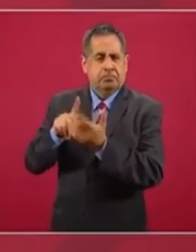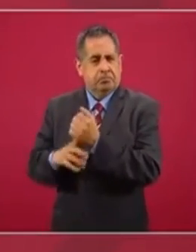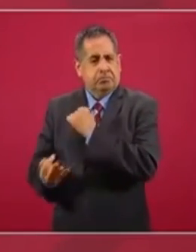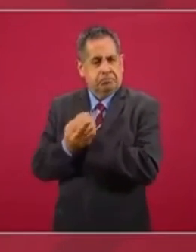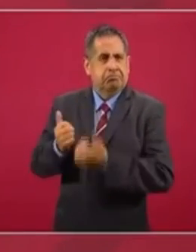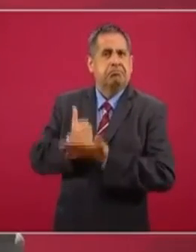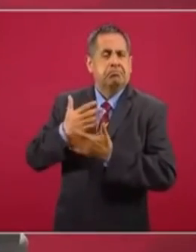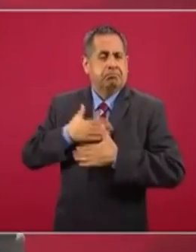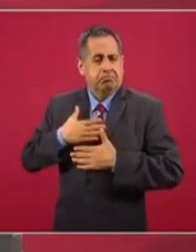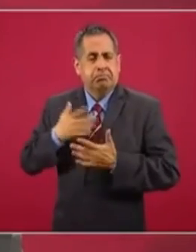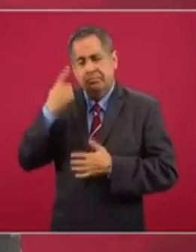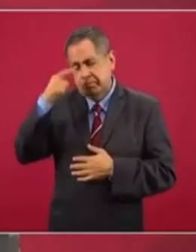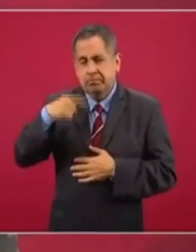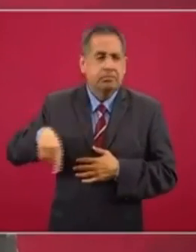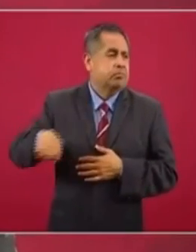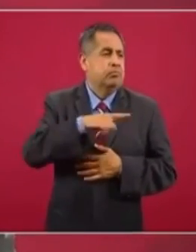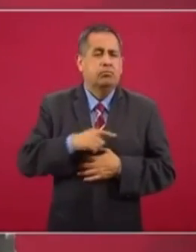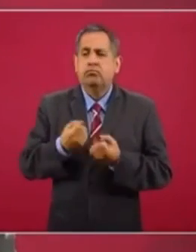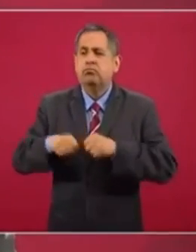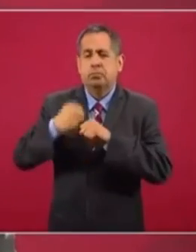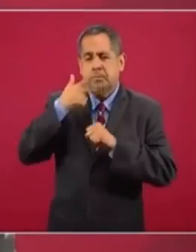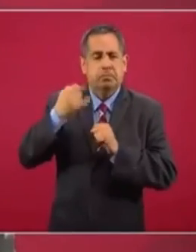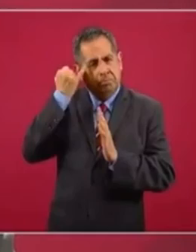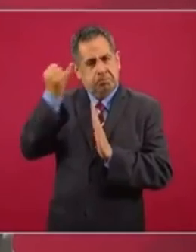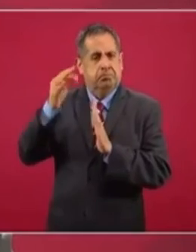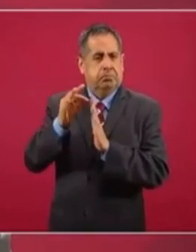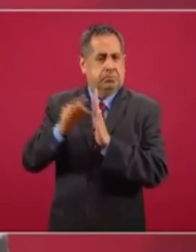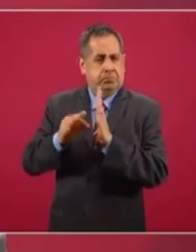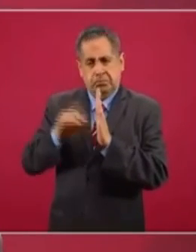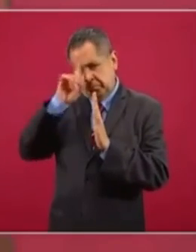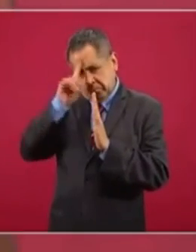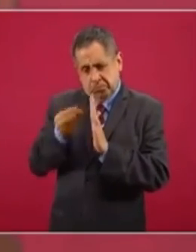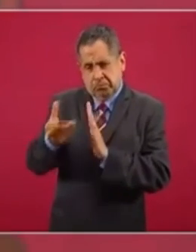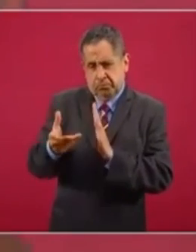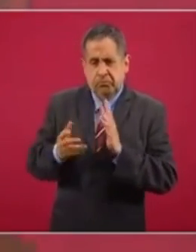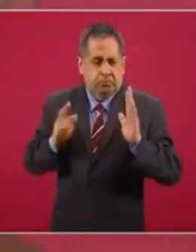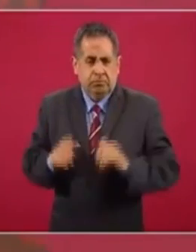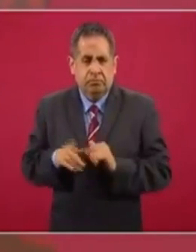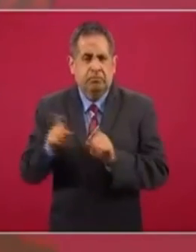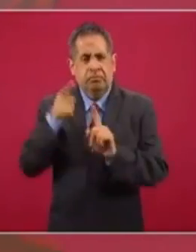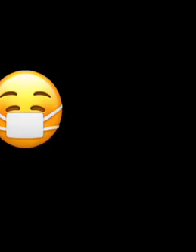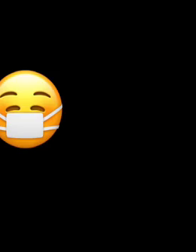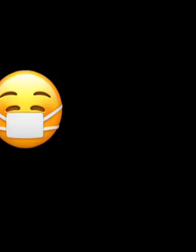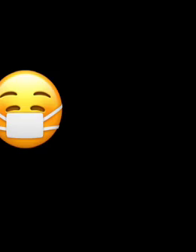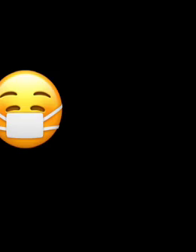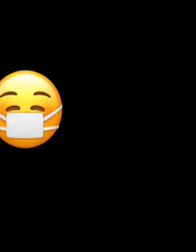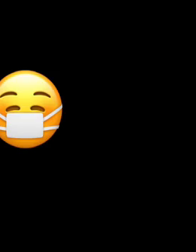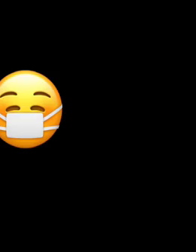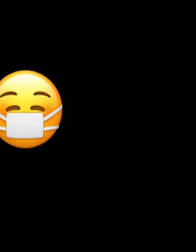básicos para tener una sociedad mejor. Ese es el propósito, ¿no?